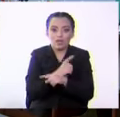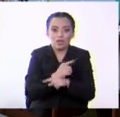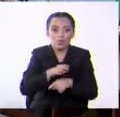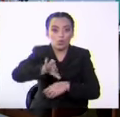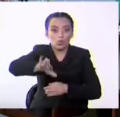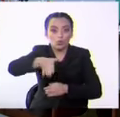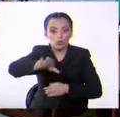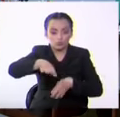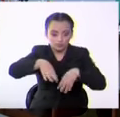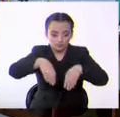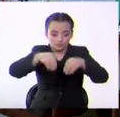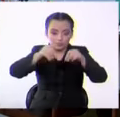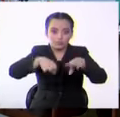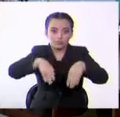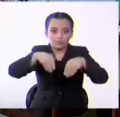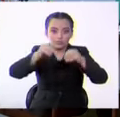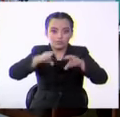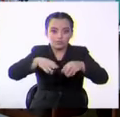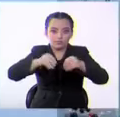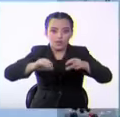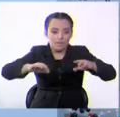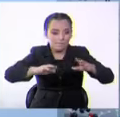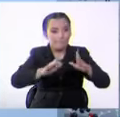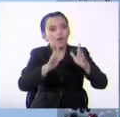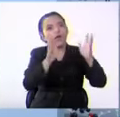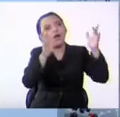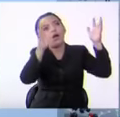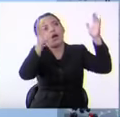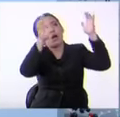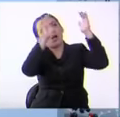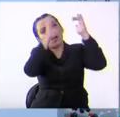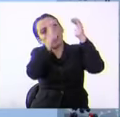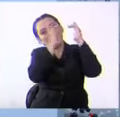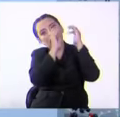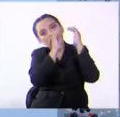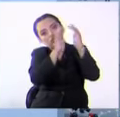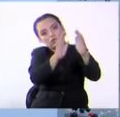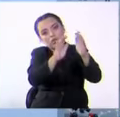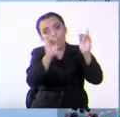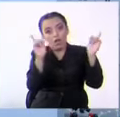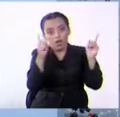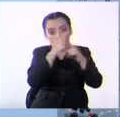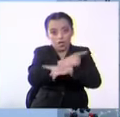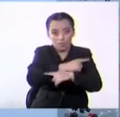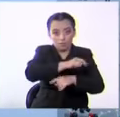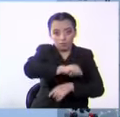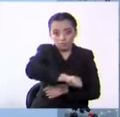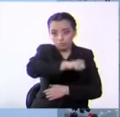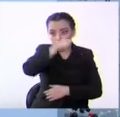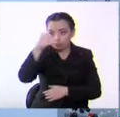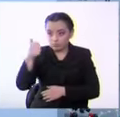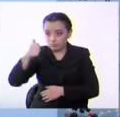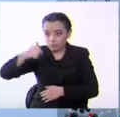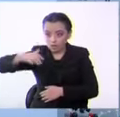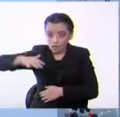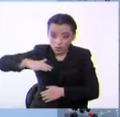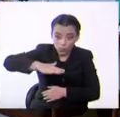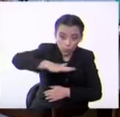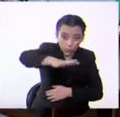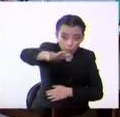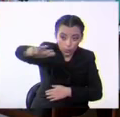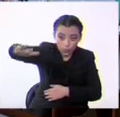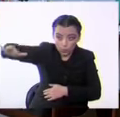pasar, por ejemplo, de un bosque a un potrero, esto obviamente cambia el hábitat y